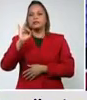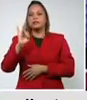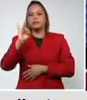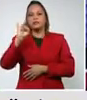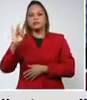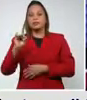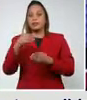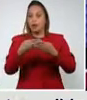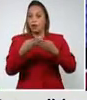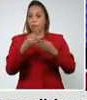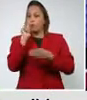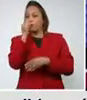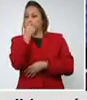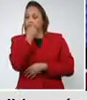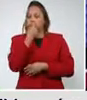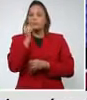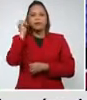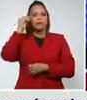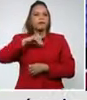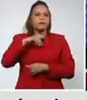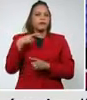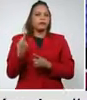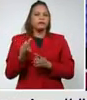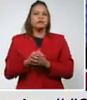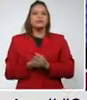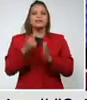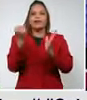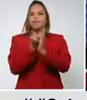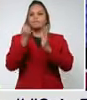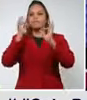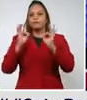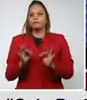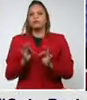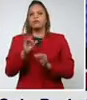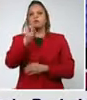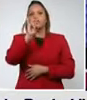pruebas para el diagnóstico de la COVID, se confirman